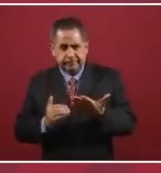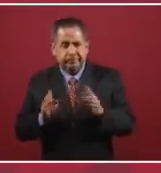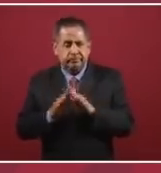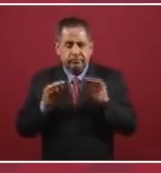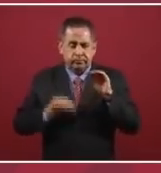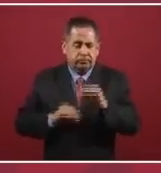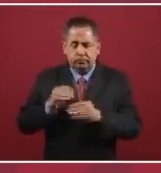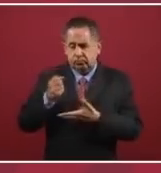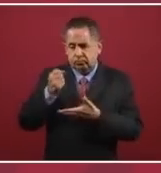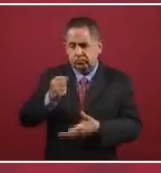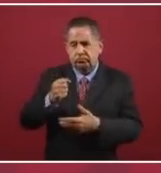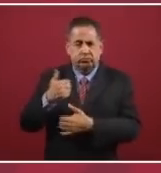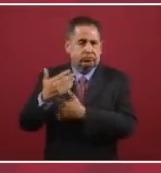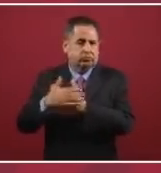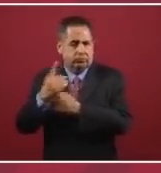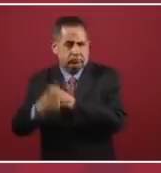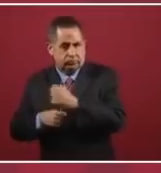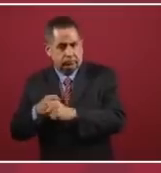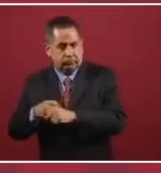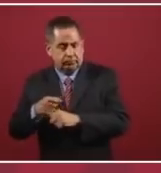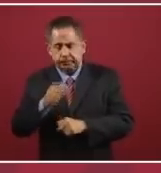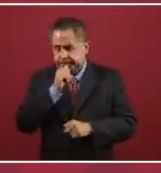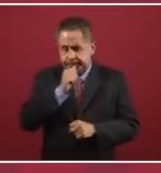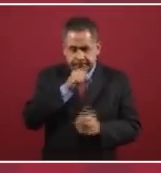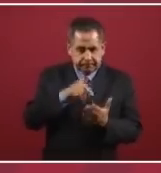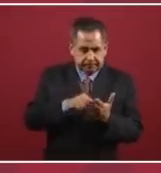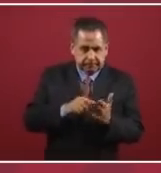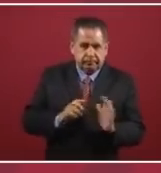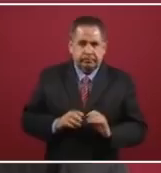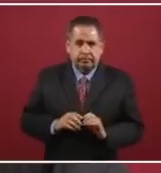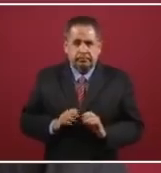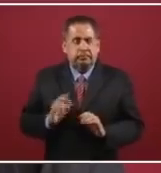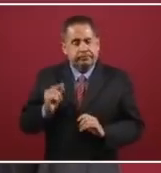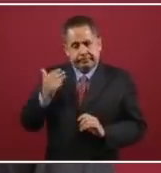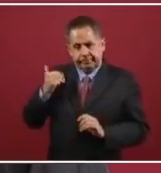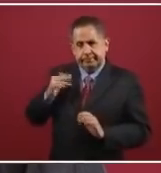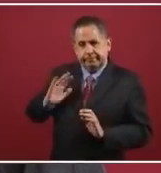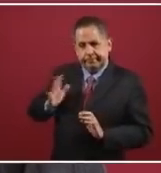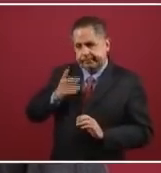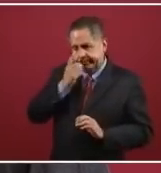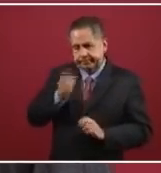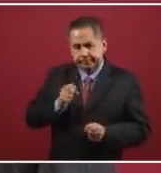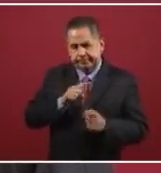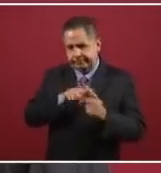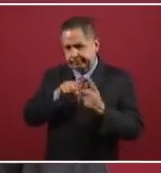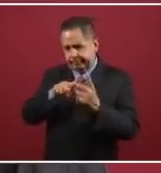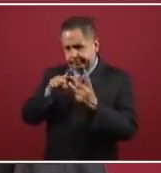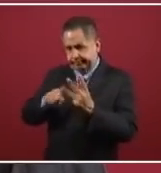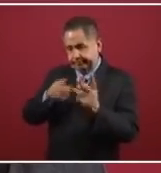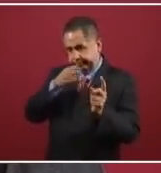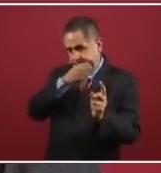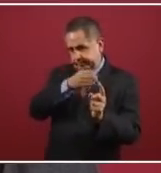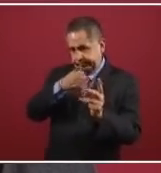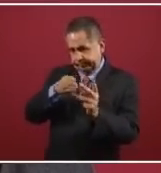elaborando el presupuesto para el año próximo. Ya hablé de los objetivos,